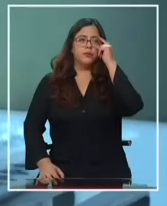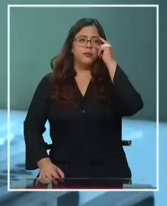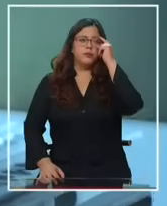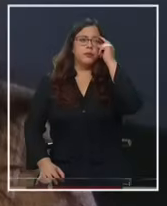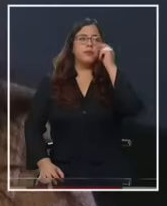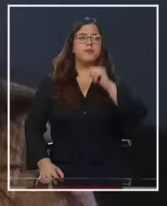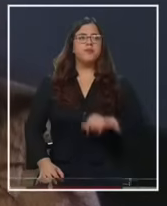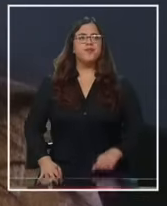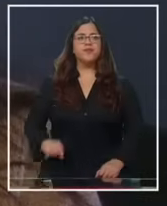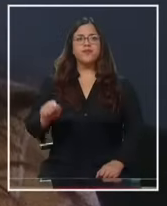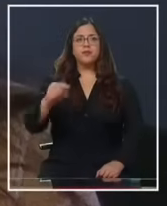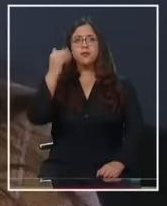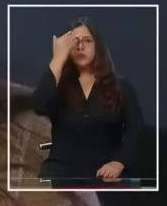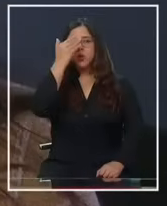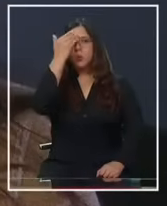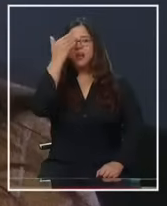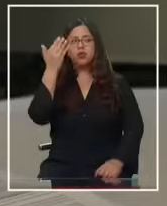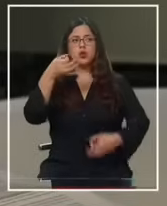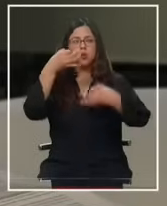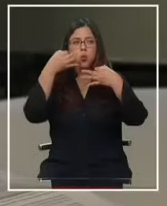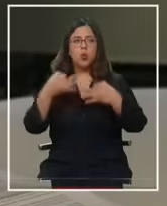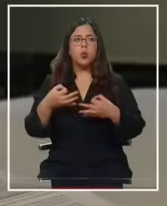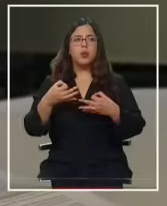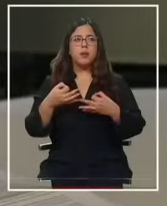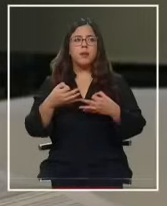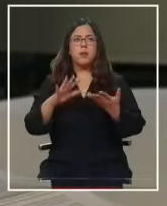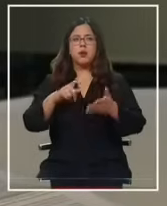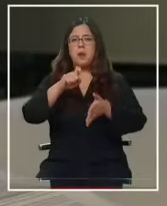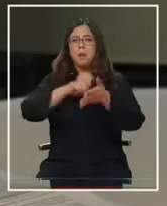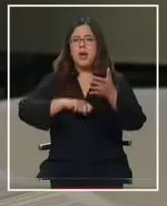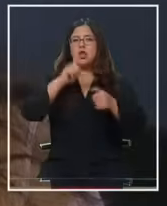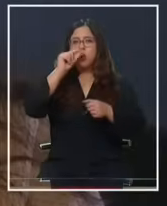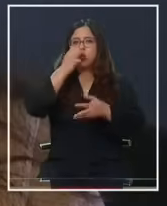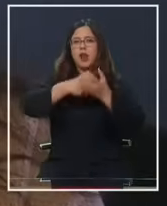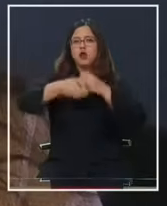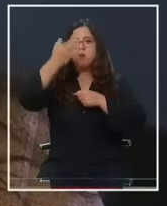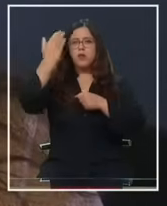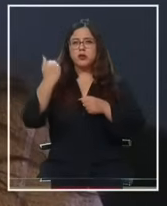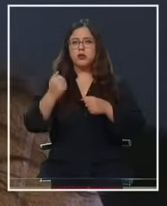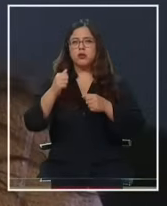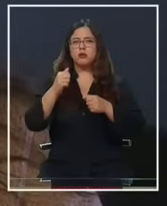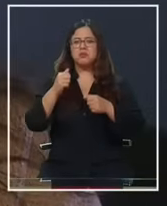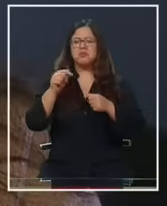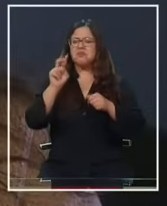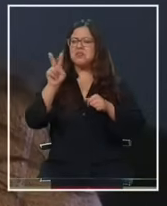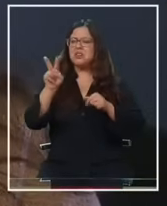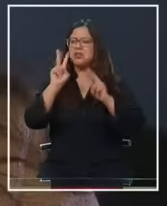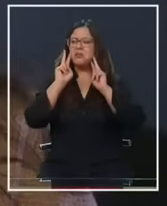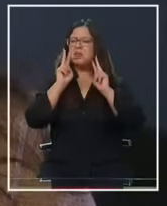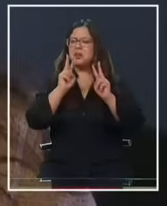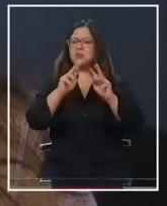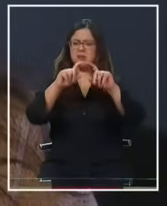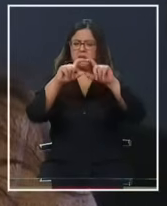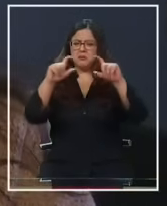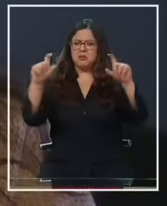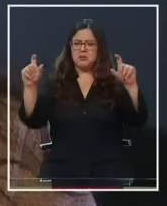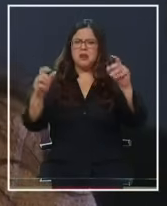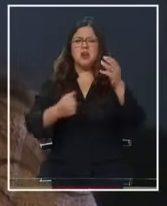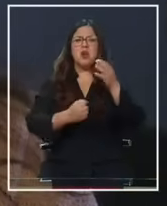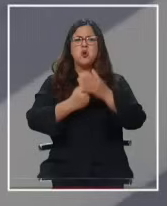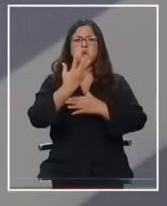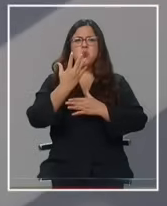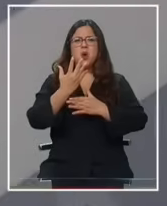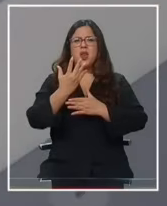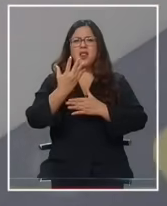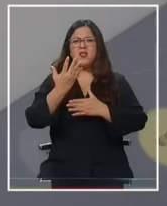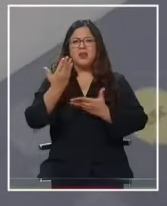Es una preocupación que empezó a develarse a eso de octubre del año pasado. Empezamos a escuchar esta frase de que era la nueva